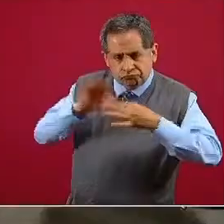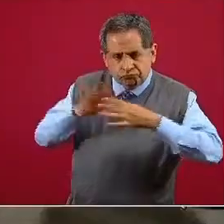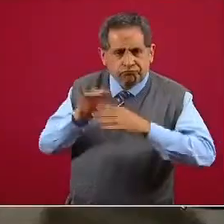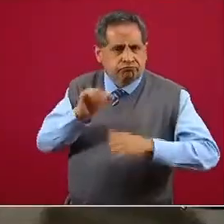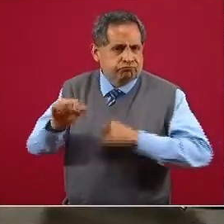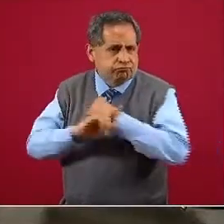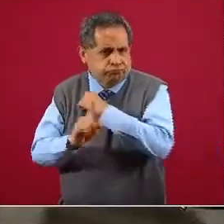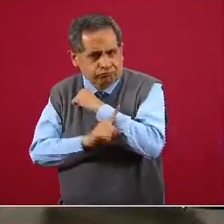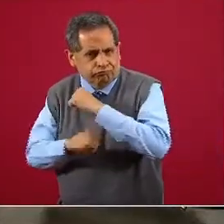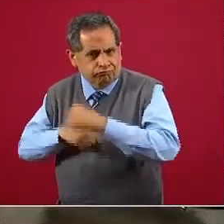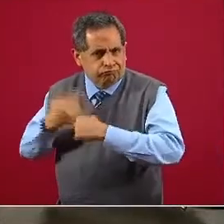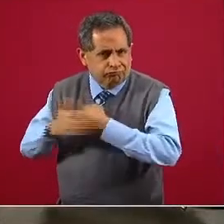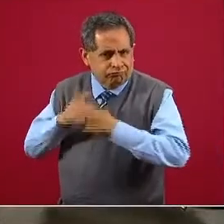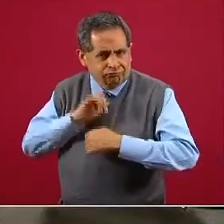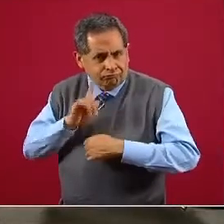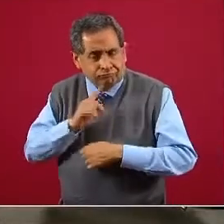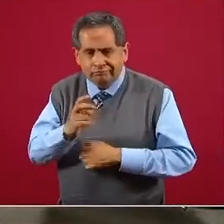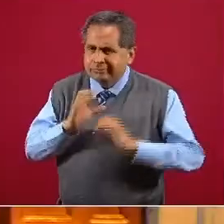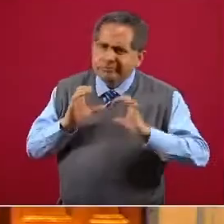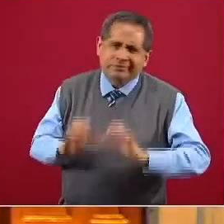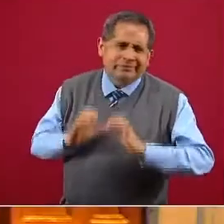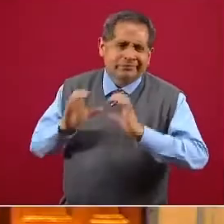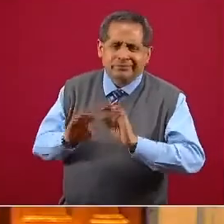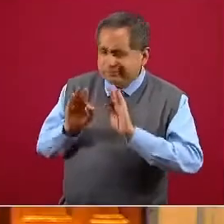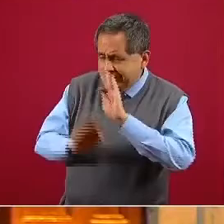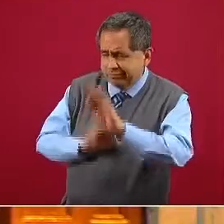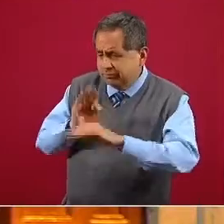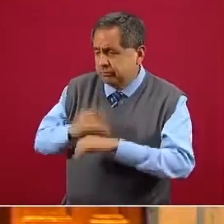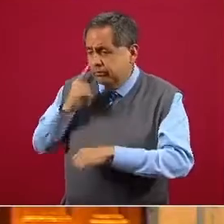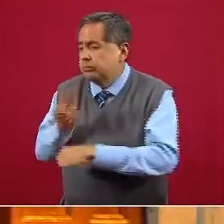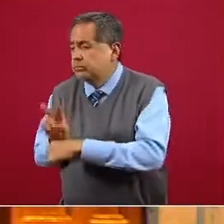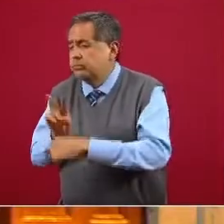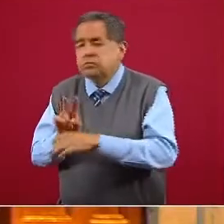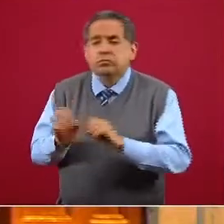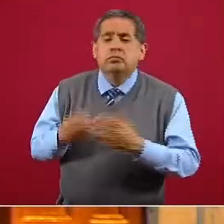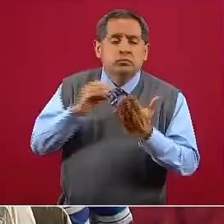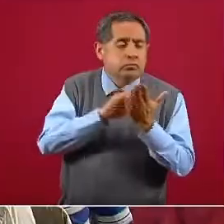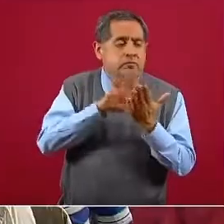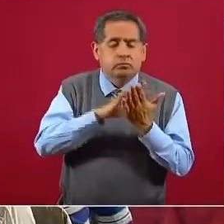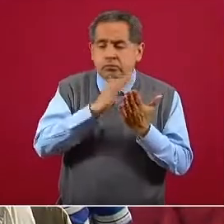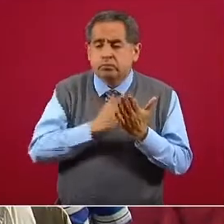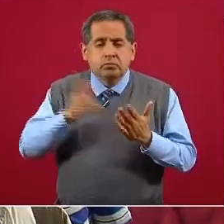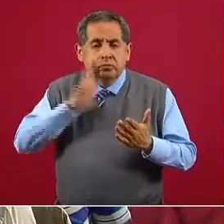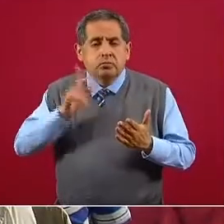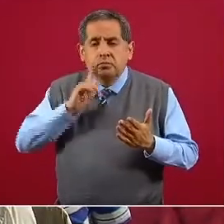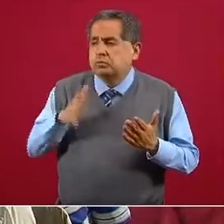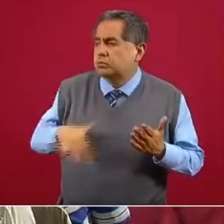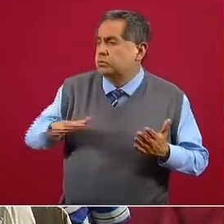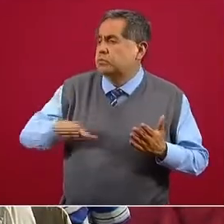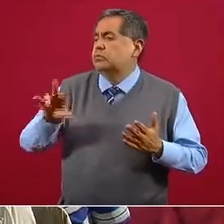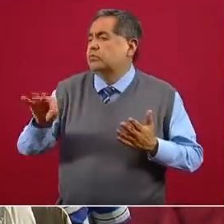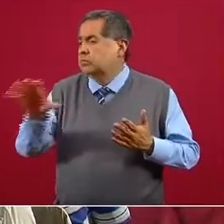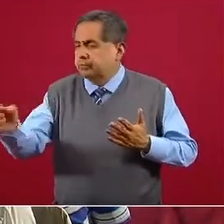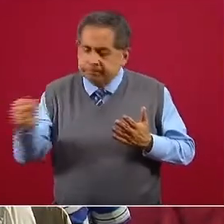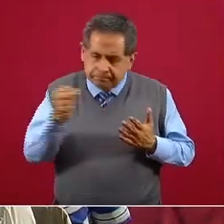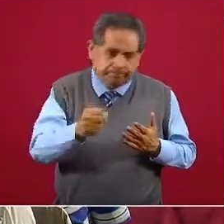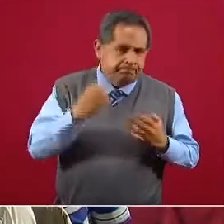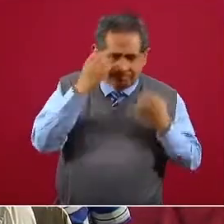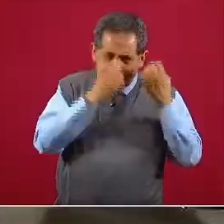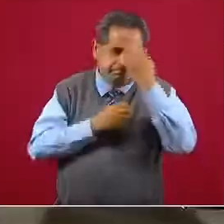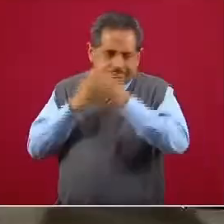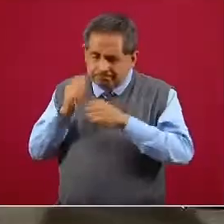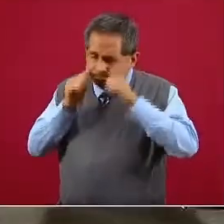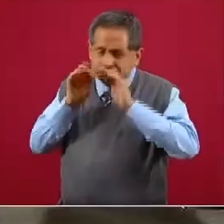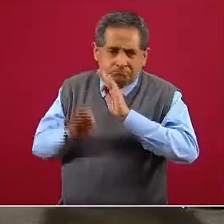prenatal para que estén al pendiente de las mujeres embarazadas que tienen registradas, que se realice una búsqueda activa en la comunidad